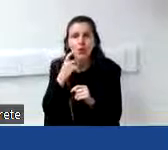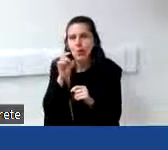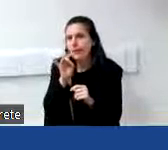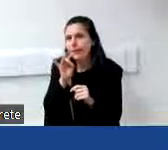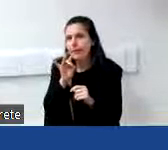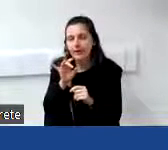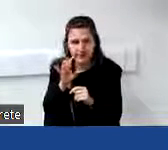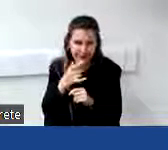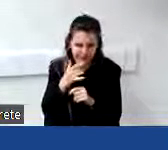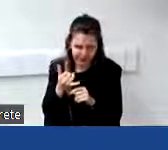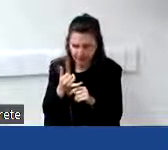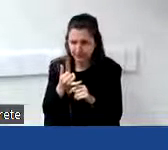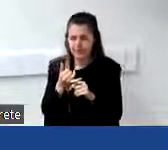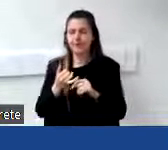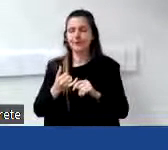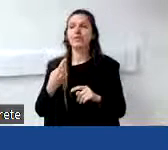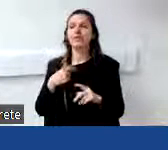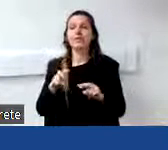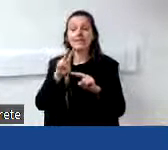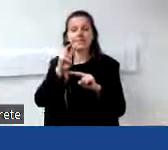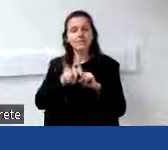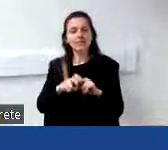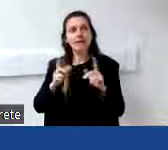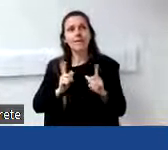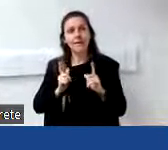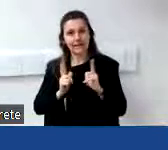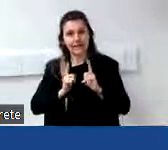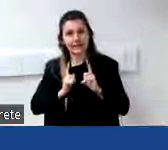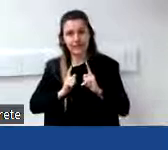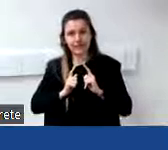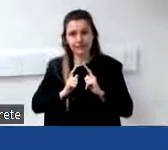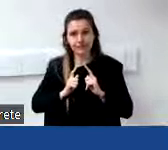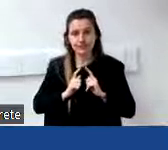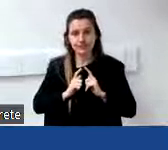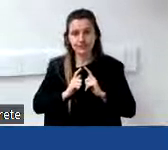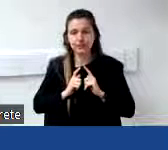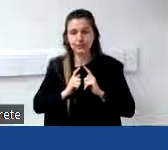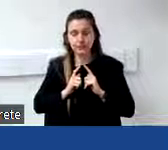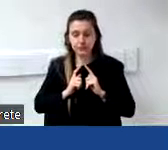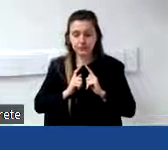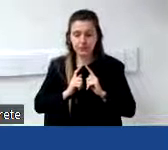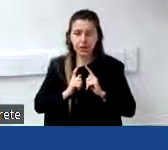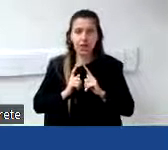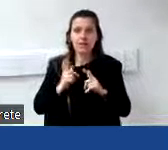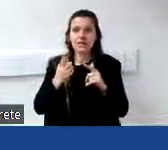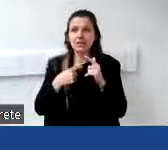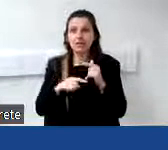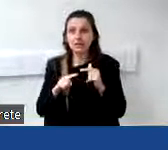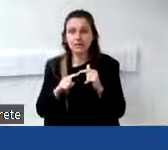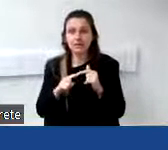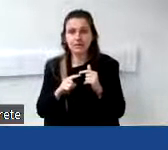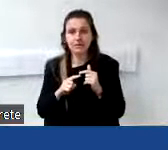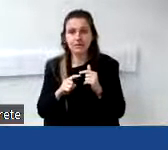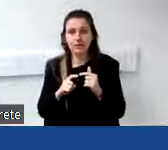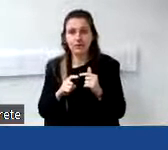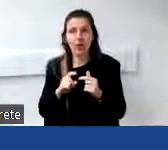que es la grilla de pacientes para determinada consulta, y espera a que llegue su número y que la persona lo pueda ver,